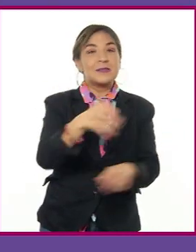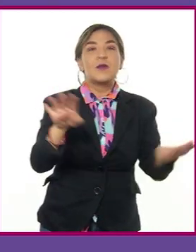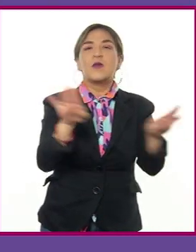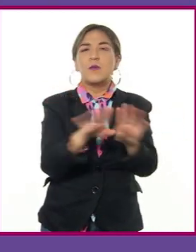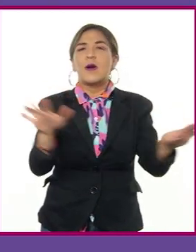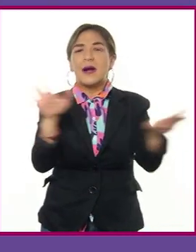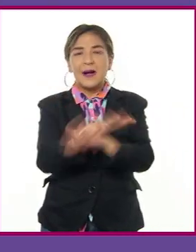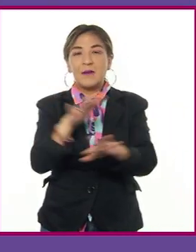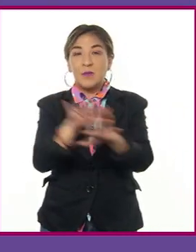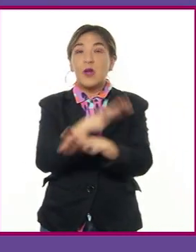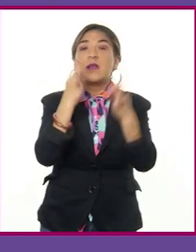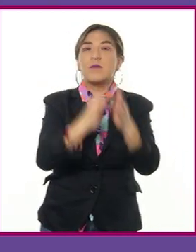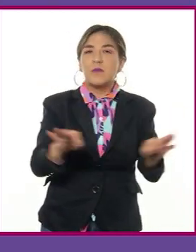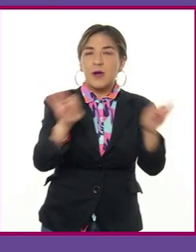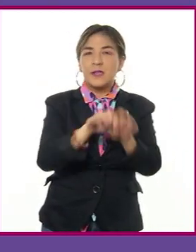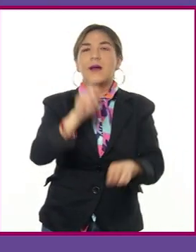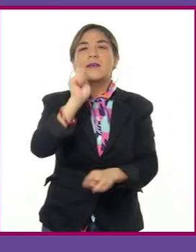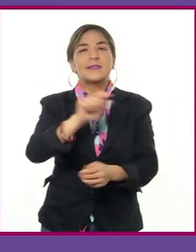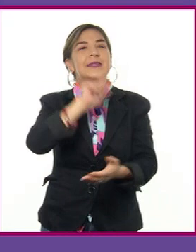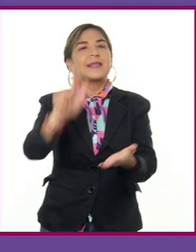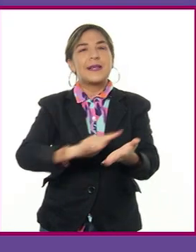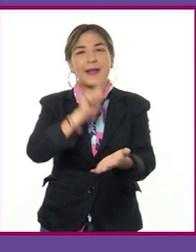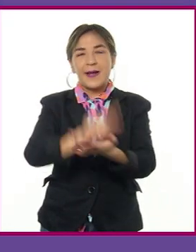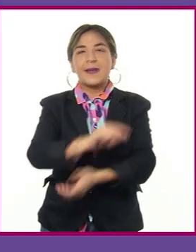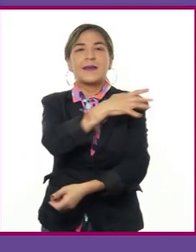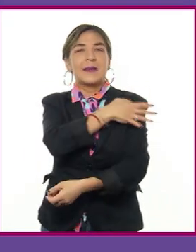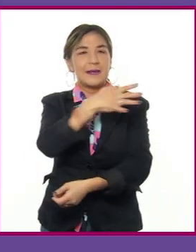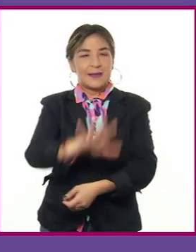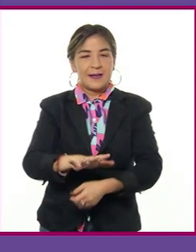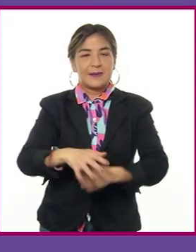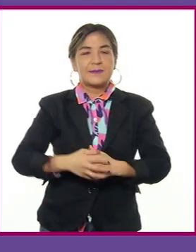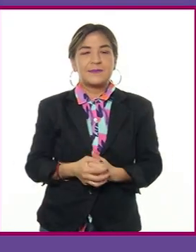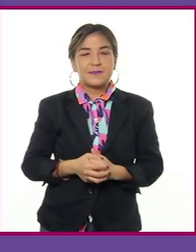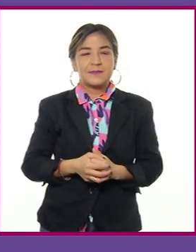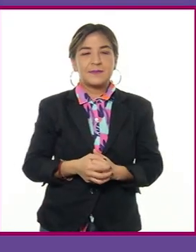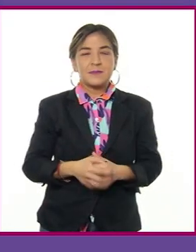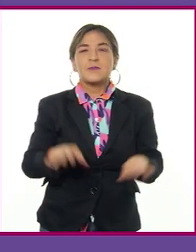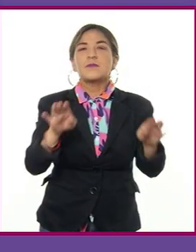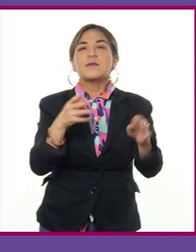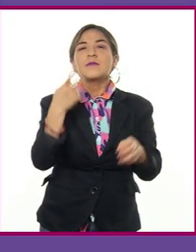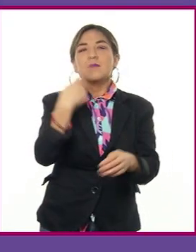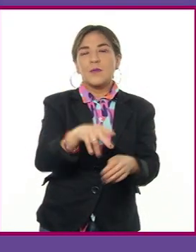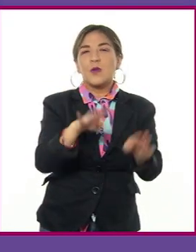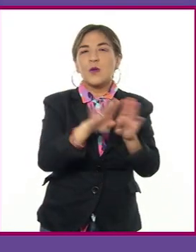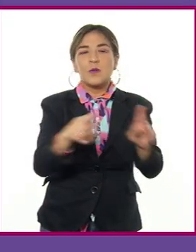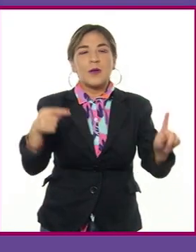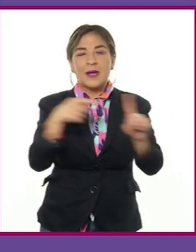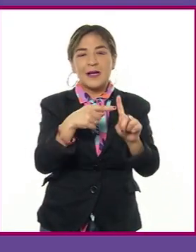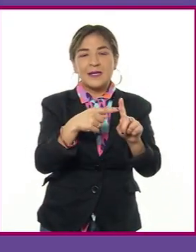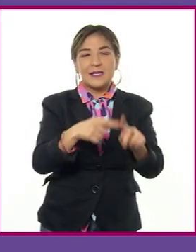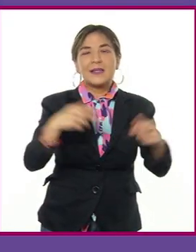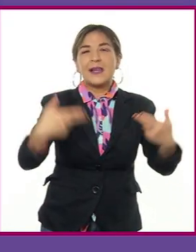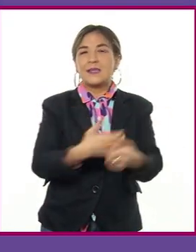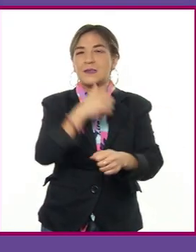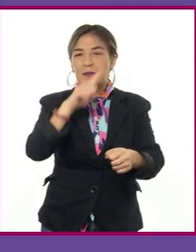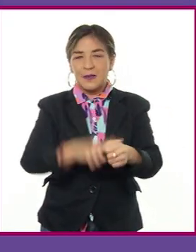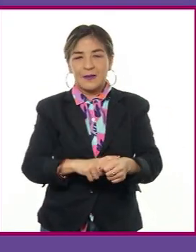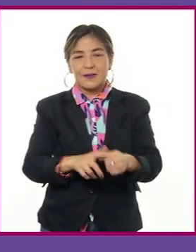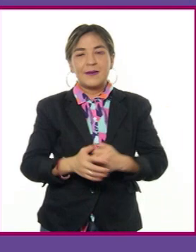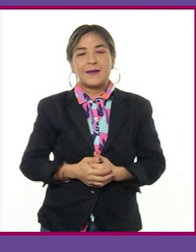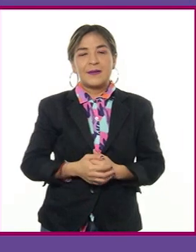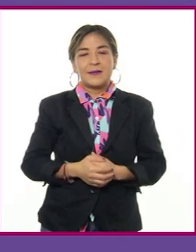y significativos está la Ley General de Transparencia y el establecimiento del Sistema Nacional de